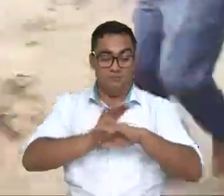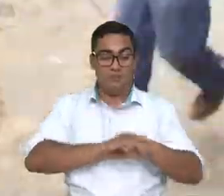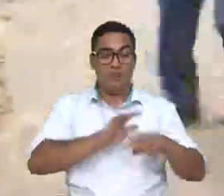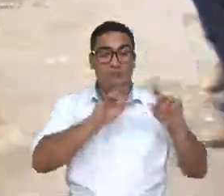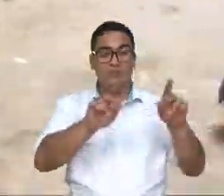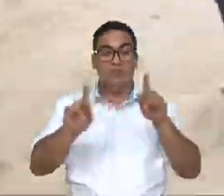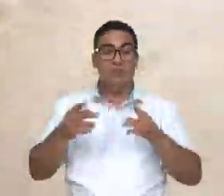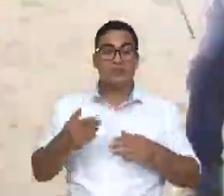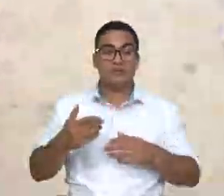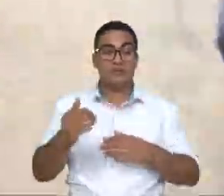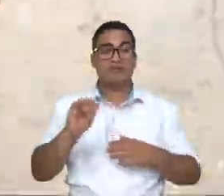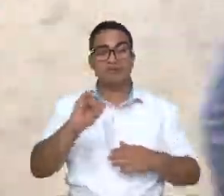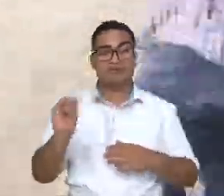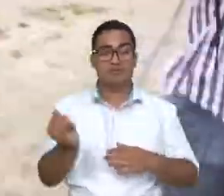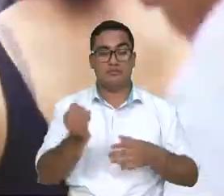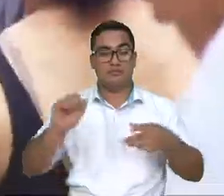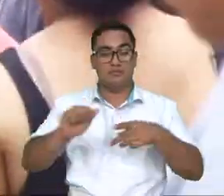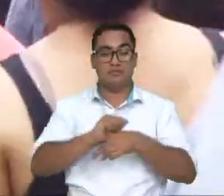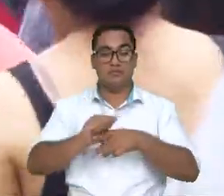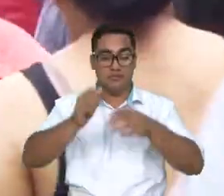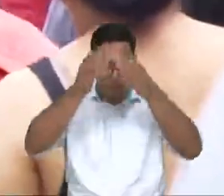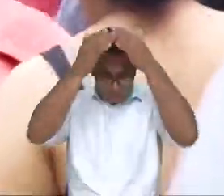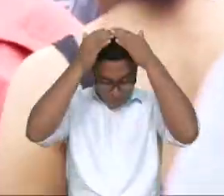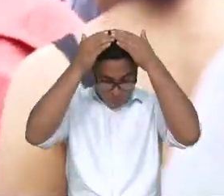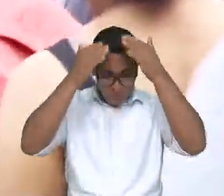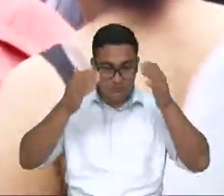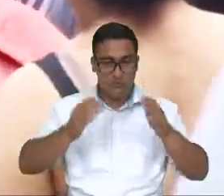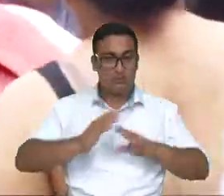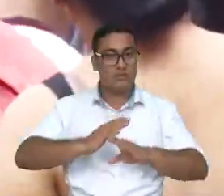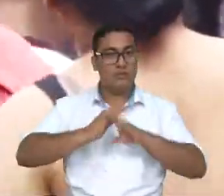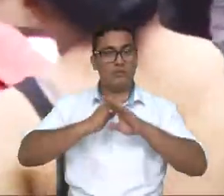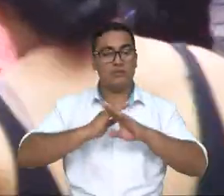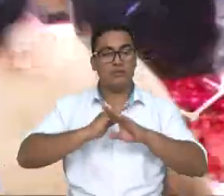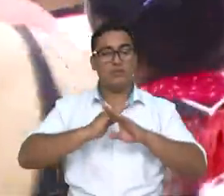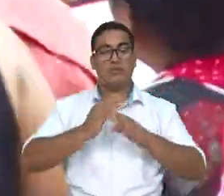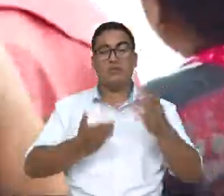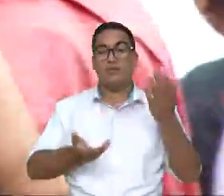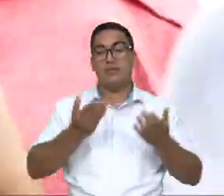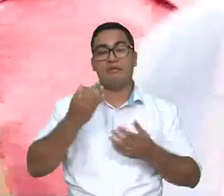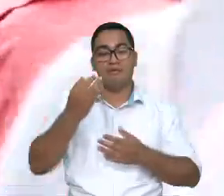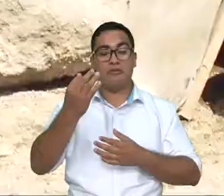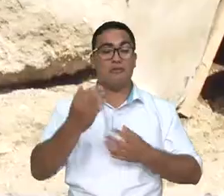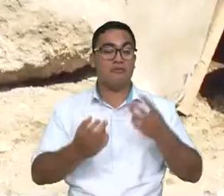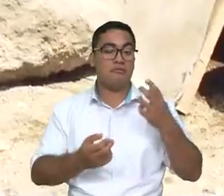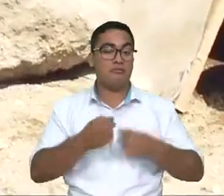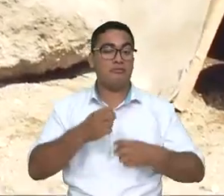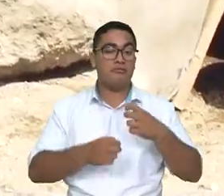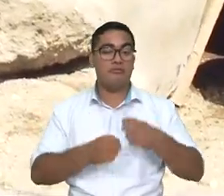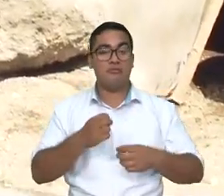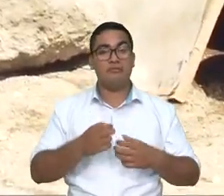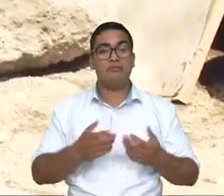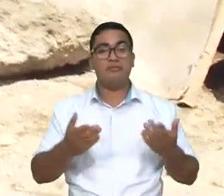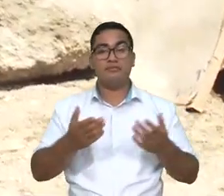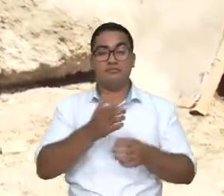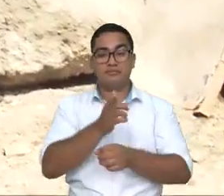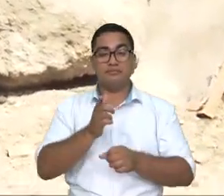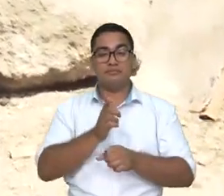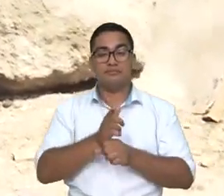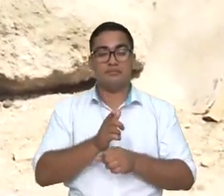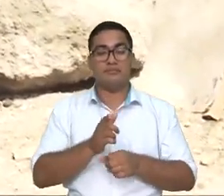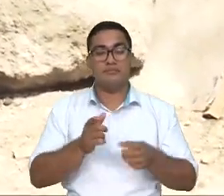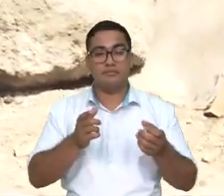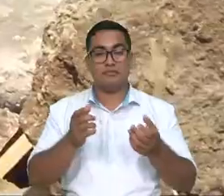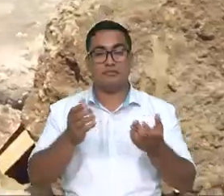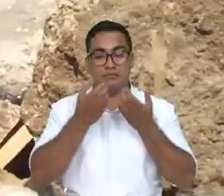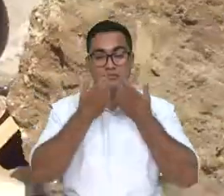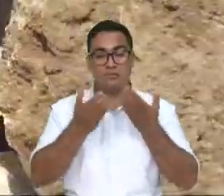participar este jueves en el primer ejercicio de protección de la vida ante las multiamenazas. Para el canal